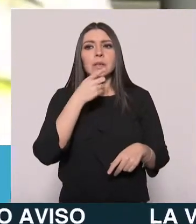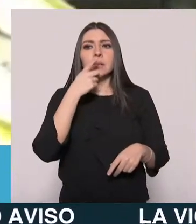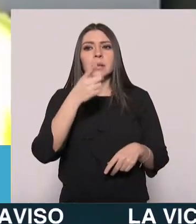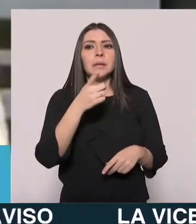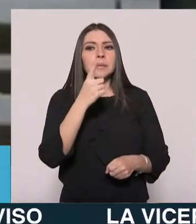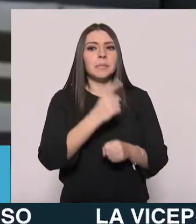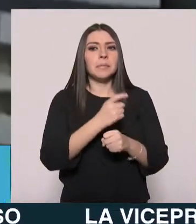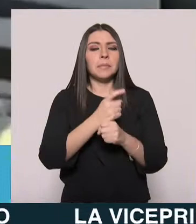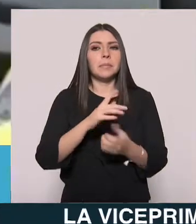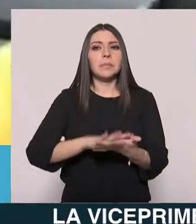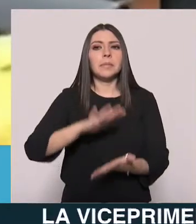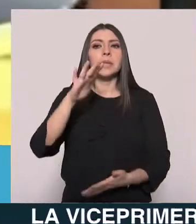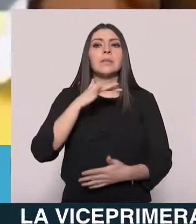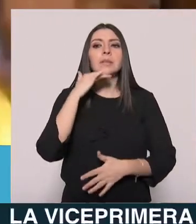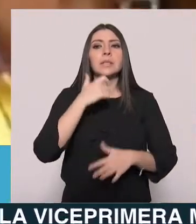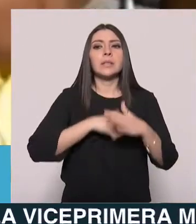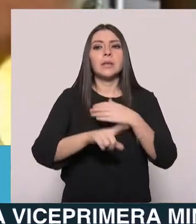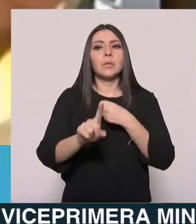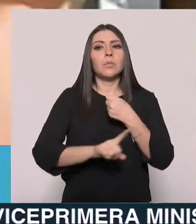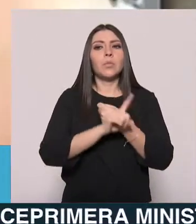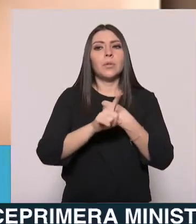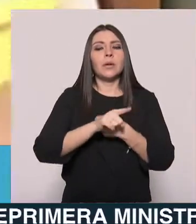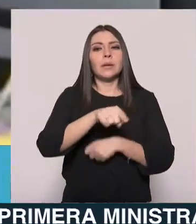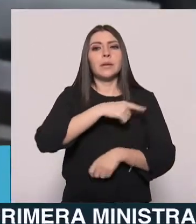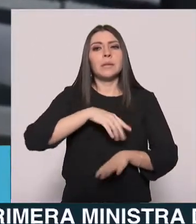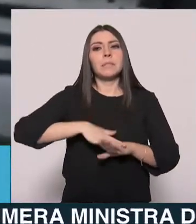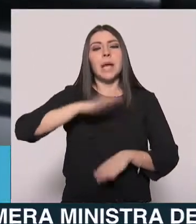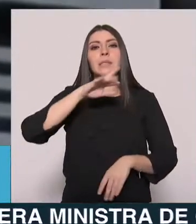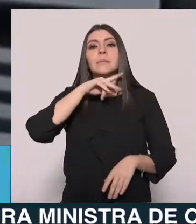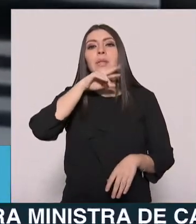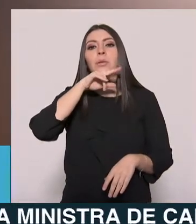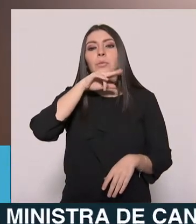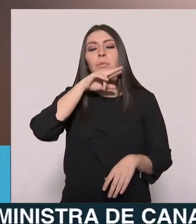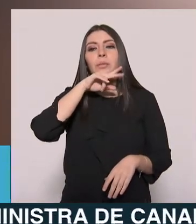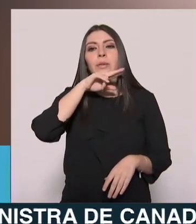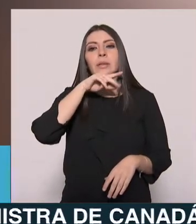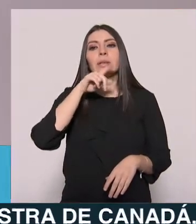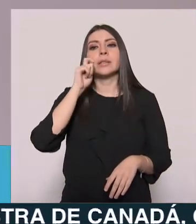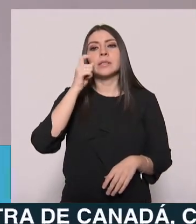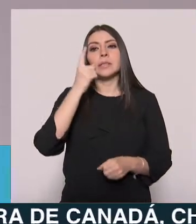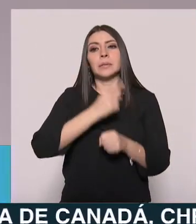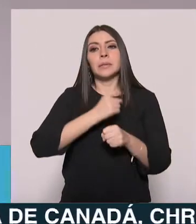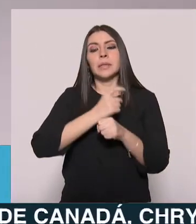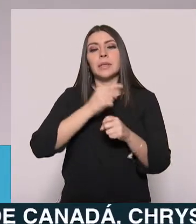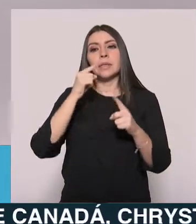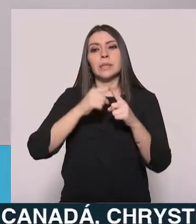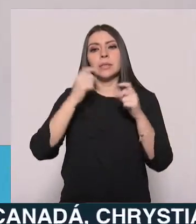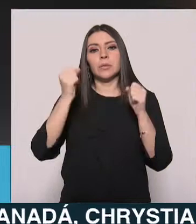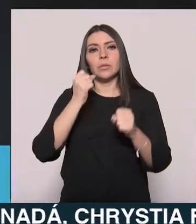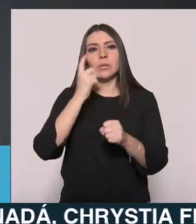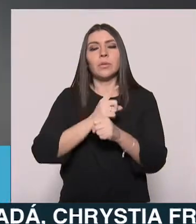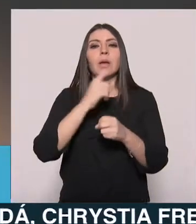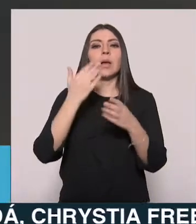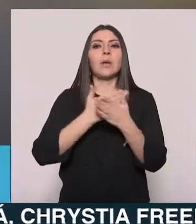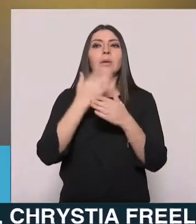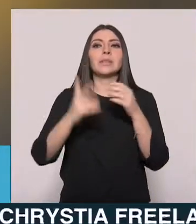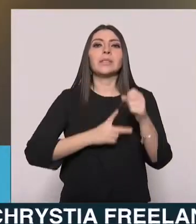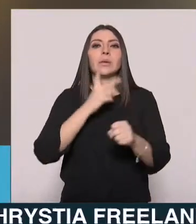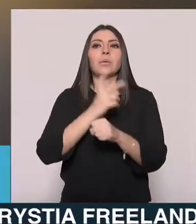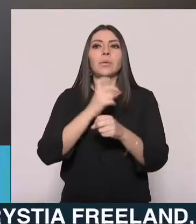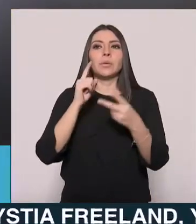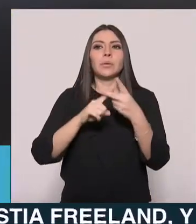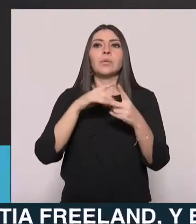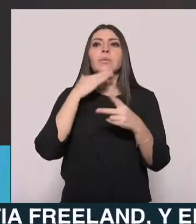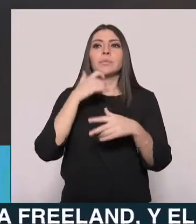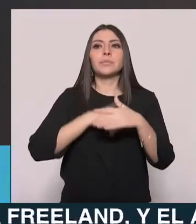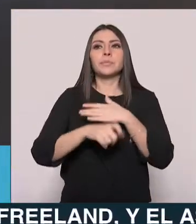como segunda opción. El problema que más nos preocupa es la seguridad, y ahora el segundo es la corrupción. Ricardo,